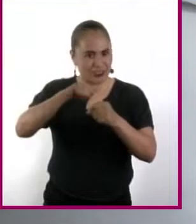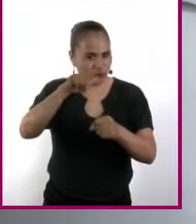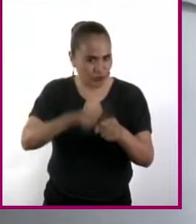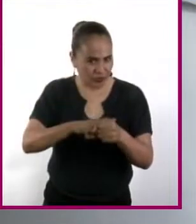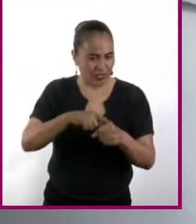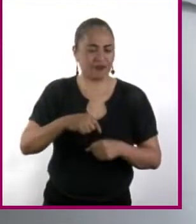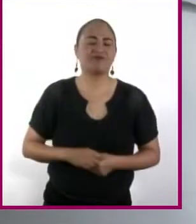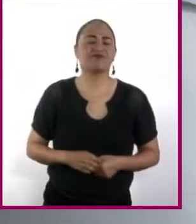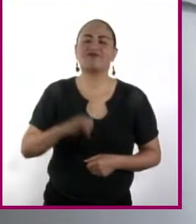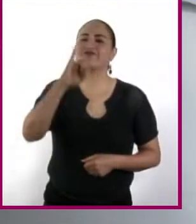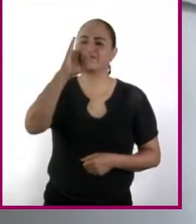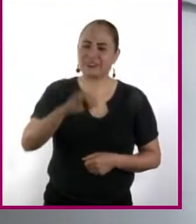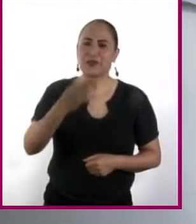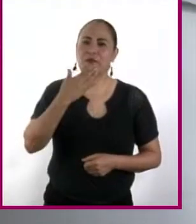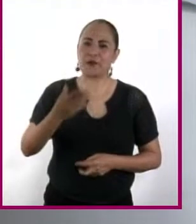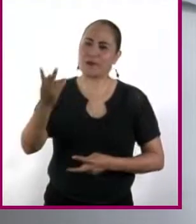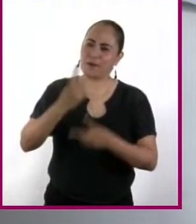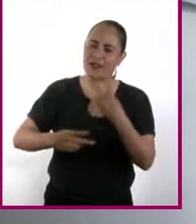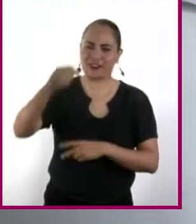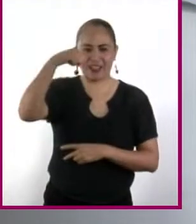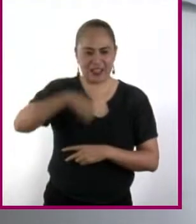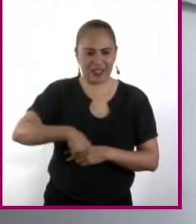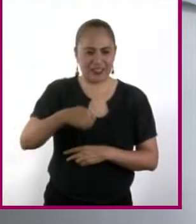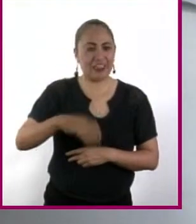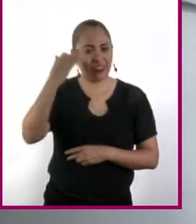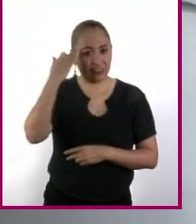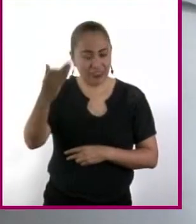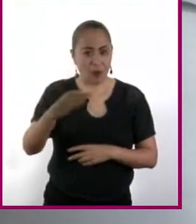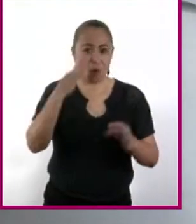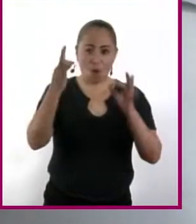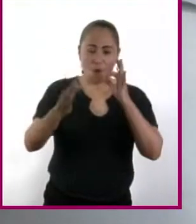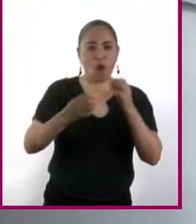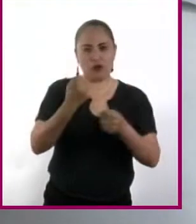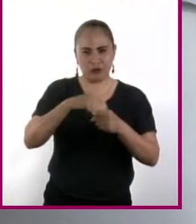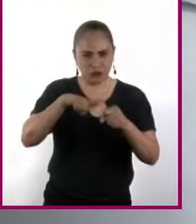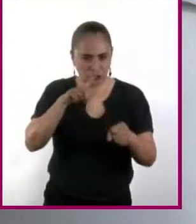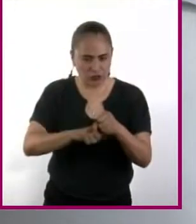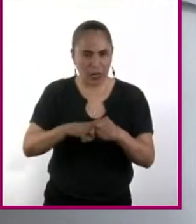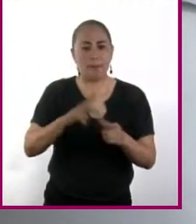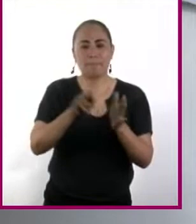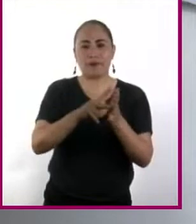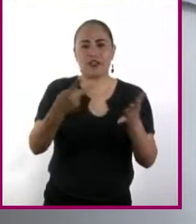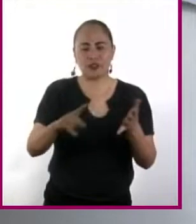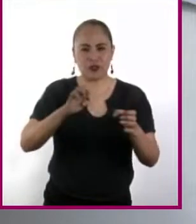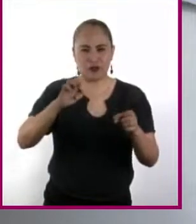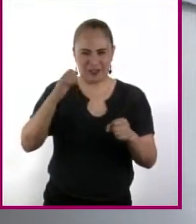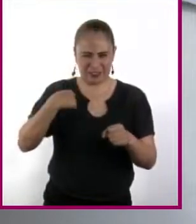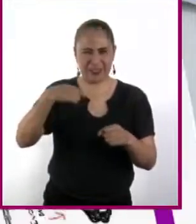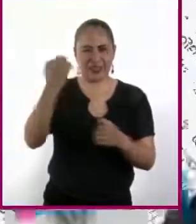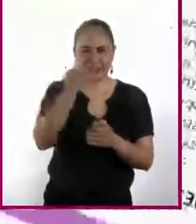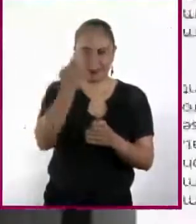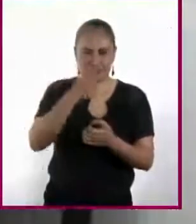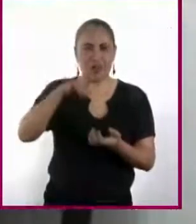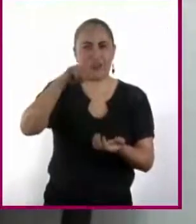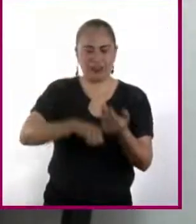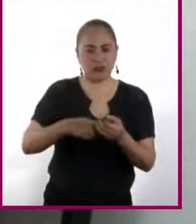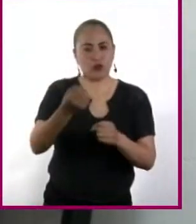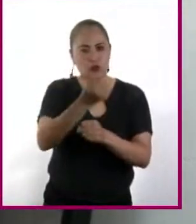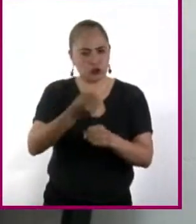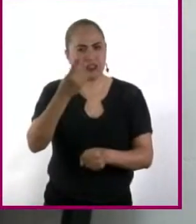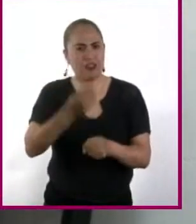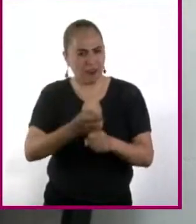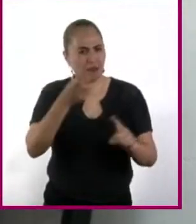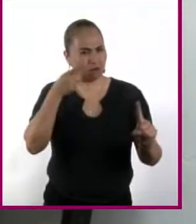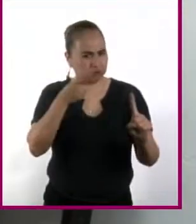Así es, sean bienvenidas y bienvenidos a Nuestro Tiempo Social, el periódico escolar donde la sociedad tiene sentido. Hoy les daré